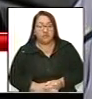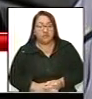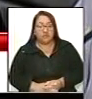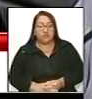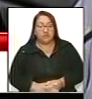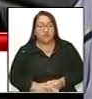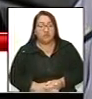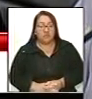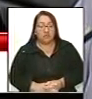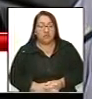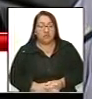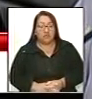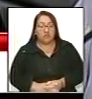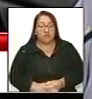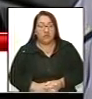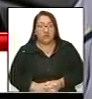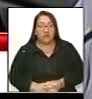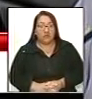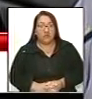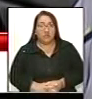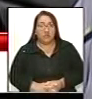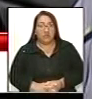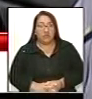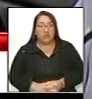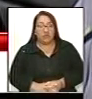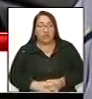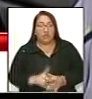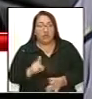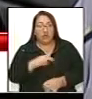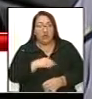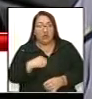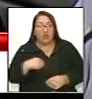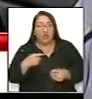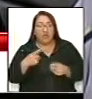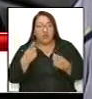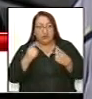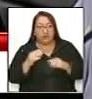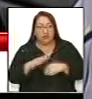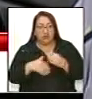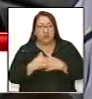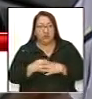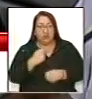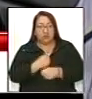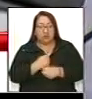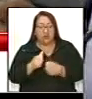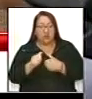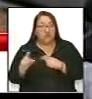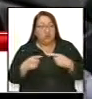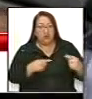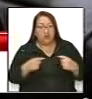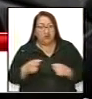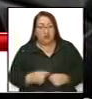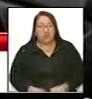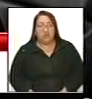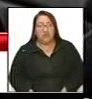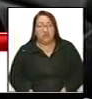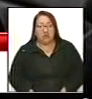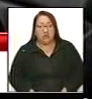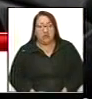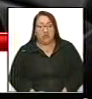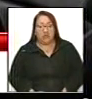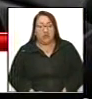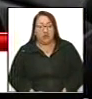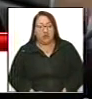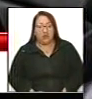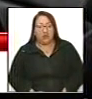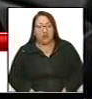era de la comisión de autor, otro de libre competencia, otro de competencia desleal. O sea, tenía un poco el esquema del arbitraje, ¿no? Que si es que se impugnaría,